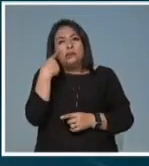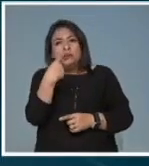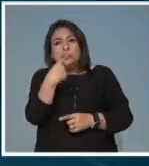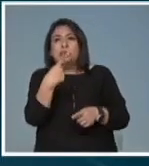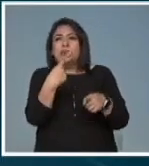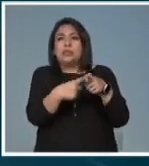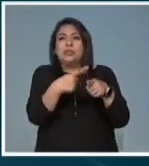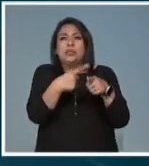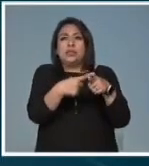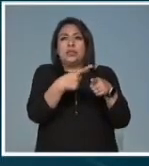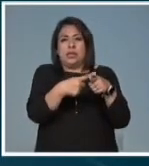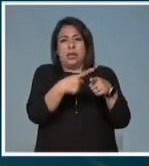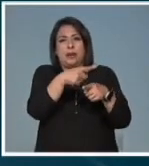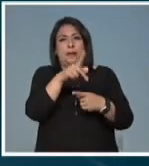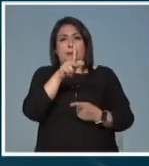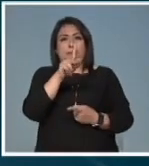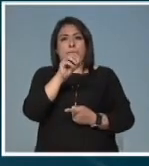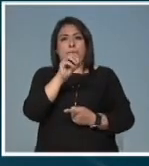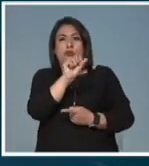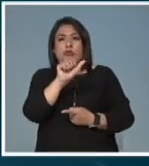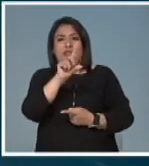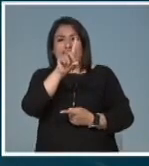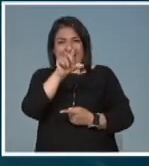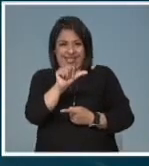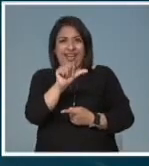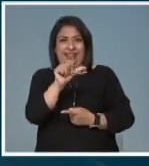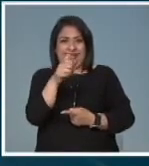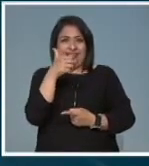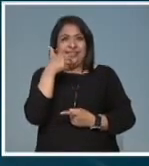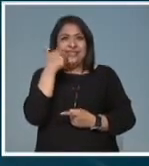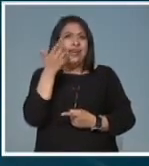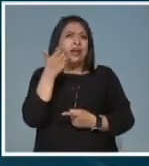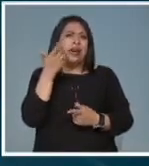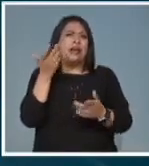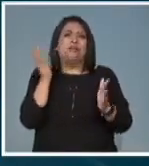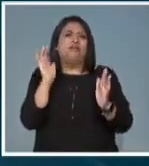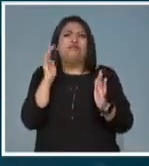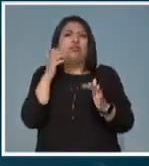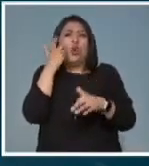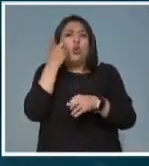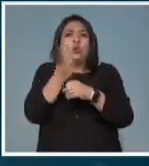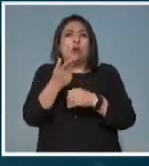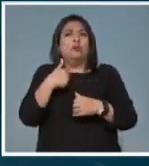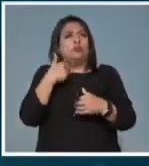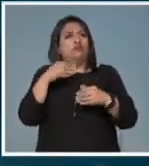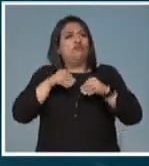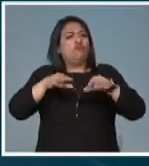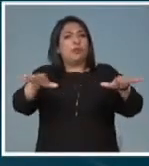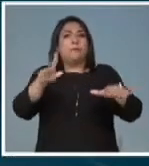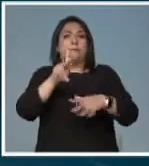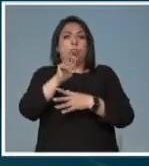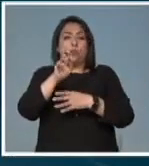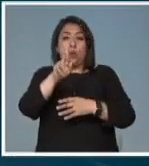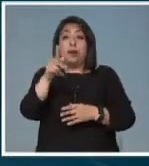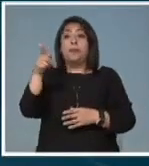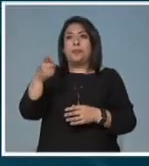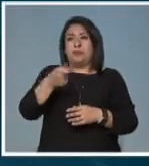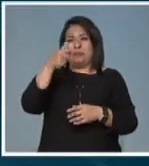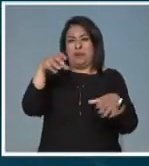referencia es Posada, con este elemento que quiere ser voluntariamente popular. En la primera sección de